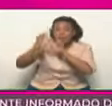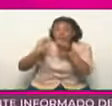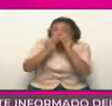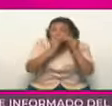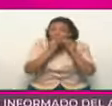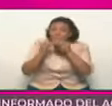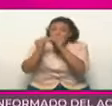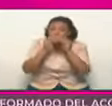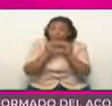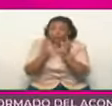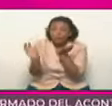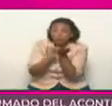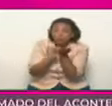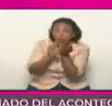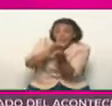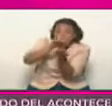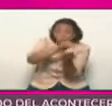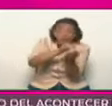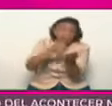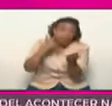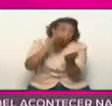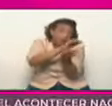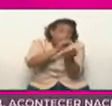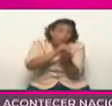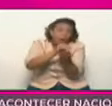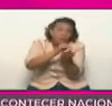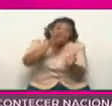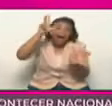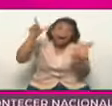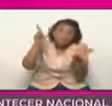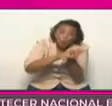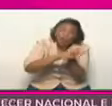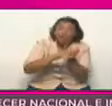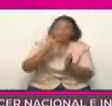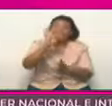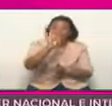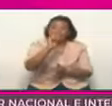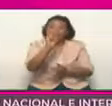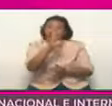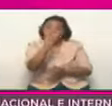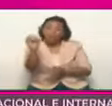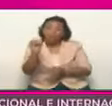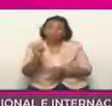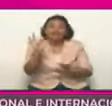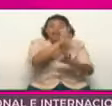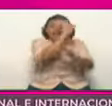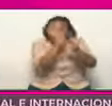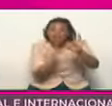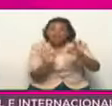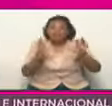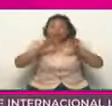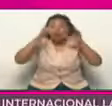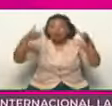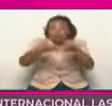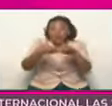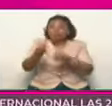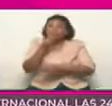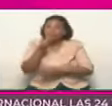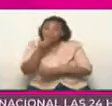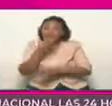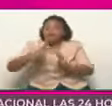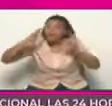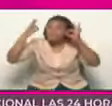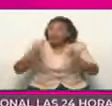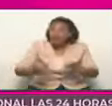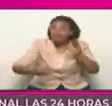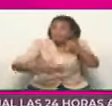desarrolló un paquete, valga la redundancia, que está aprobado por la FAO. O sea, nosotros ahorita vamos a implementar